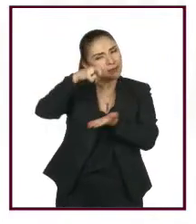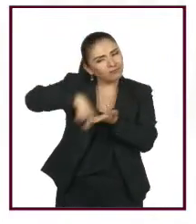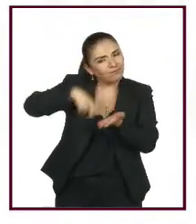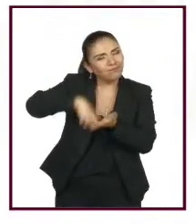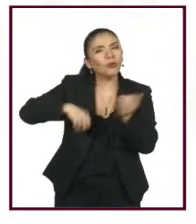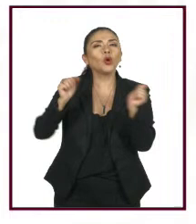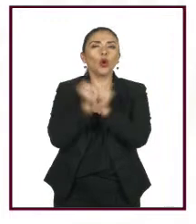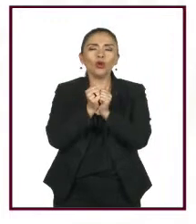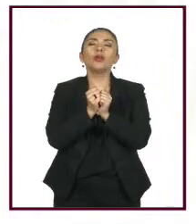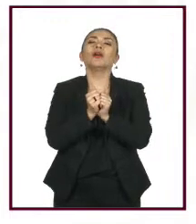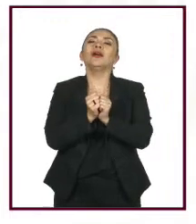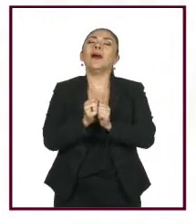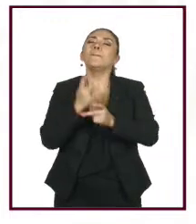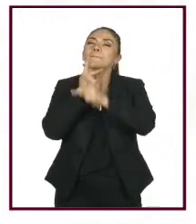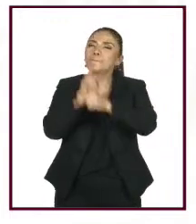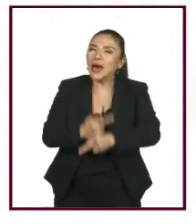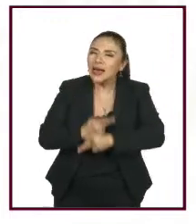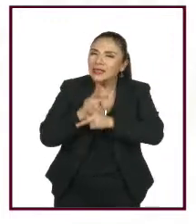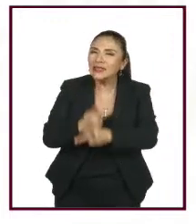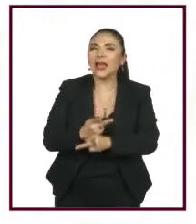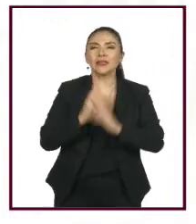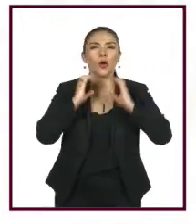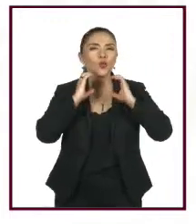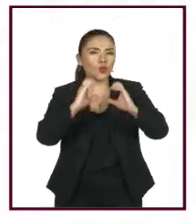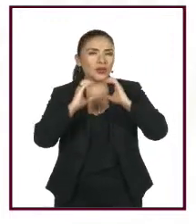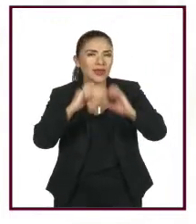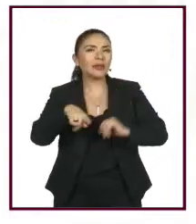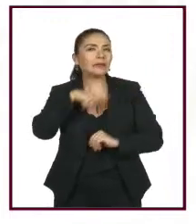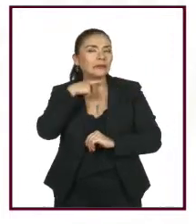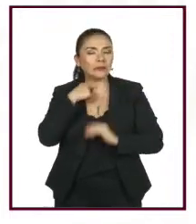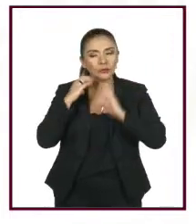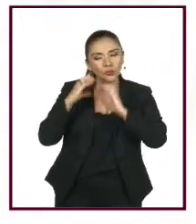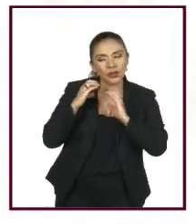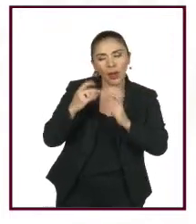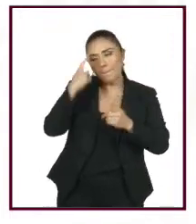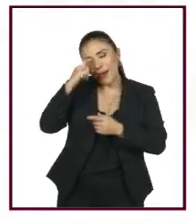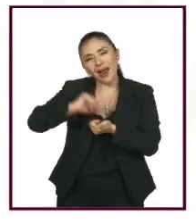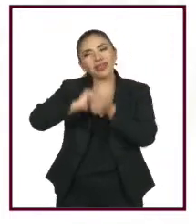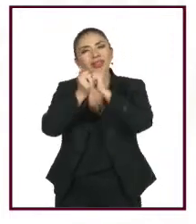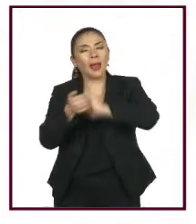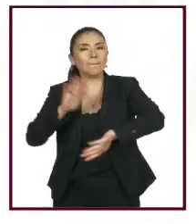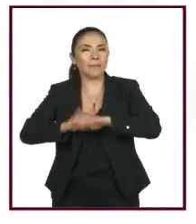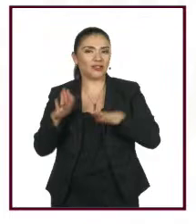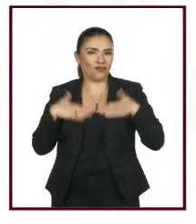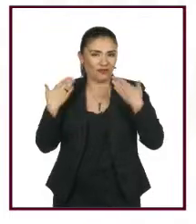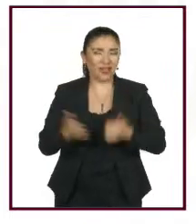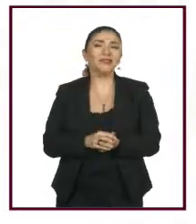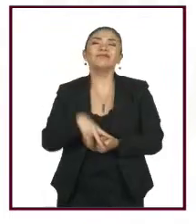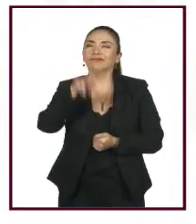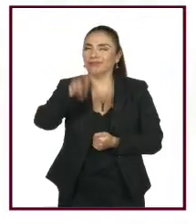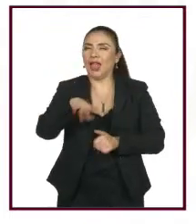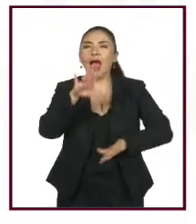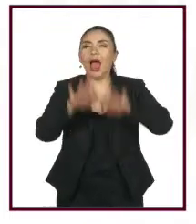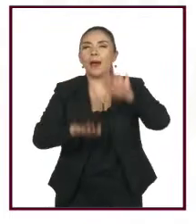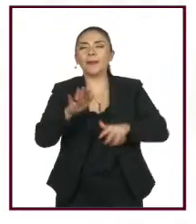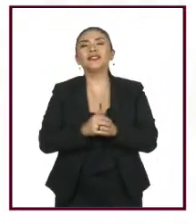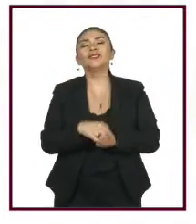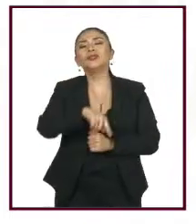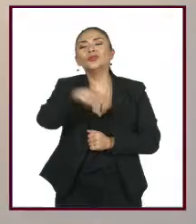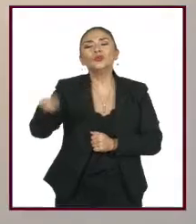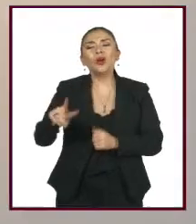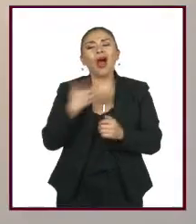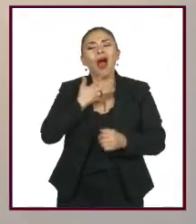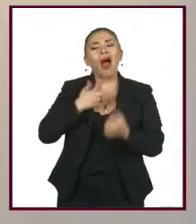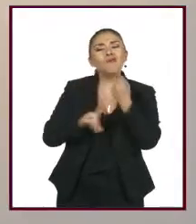con mucha prudencia, cautela y generar confianza, porque muchas veces, como les comentaba, vienen de